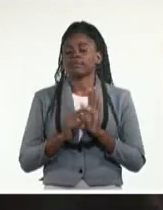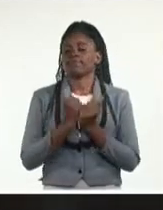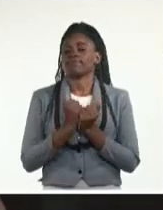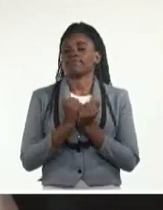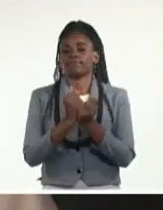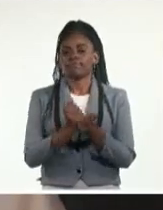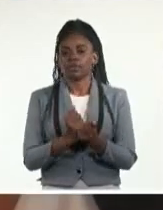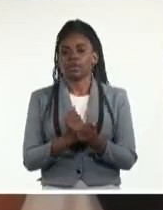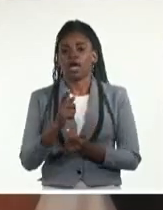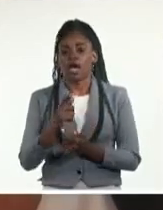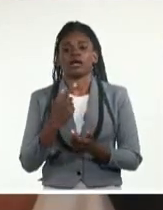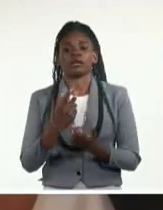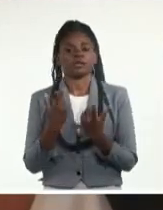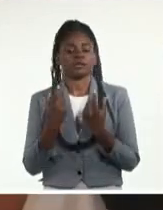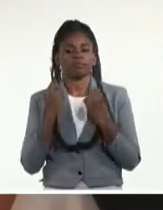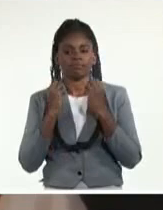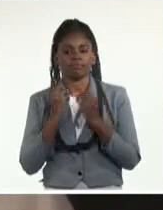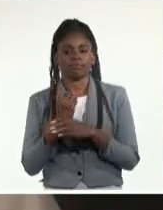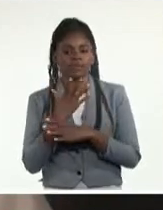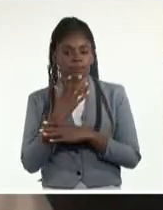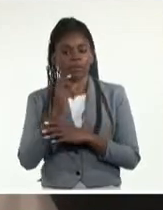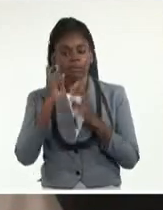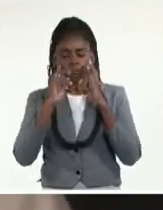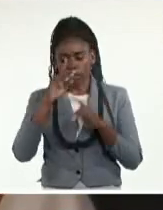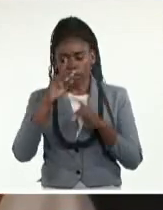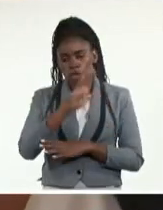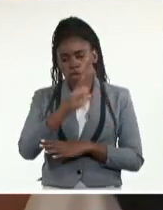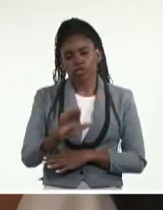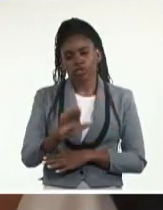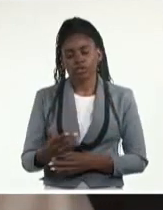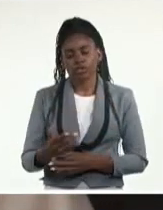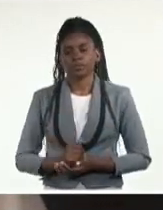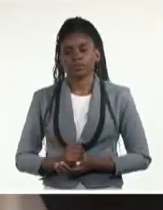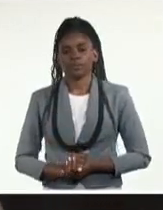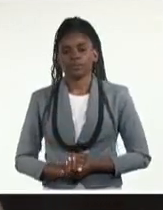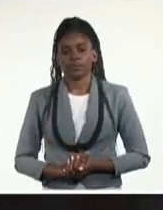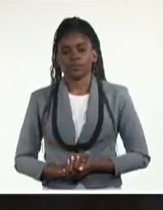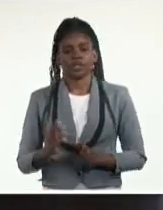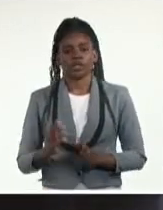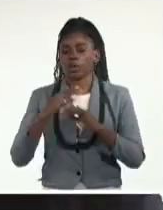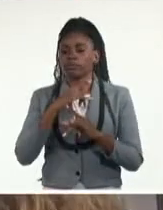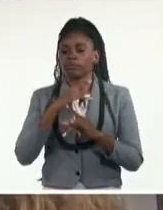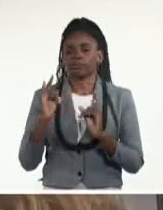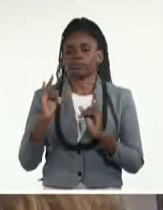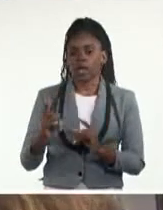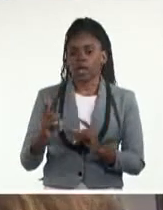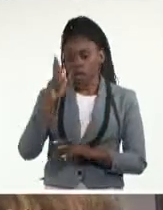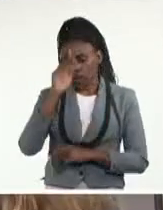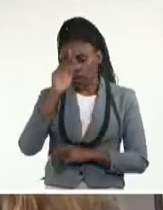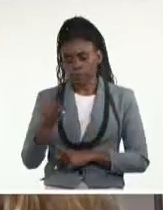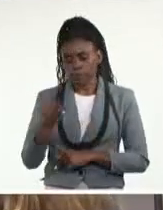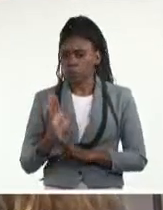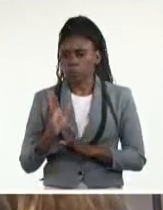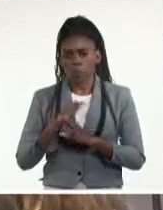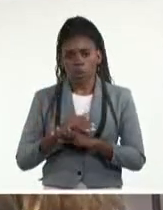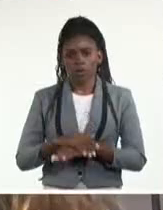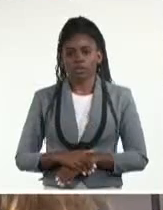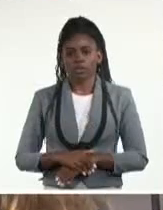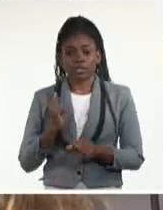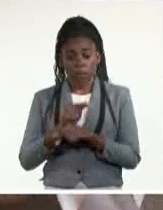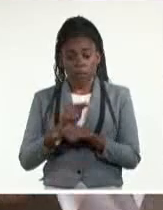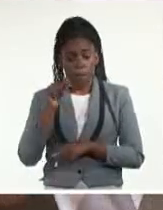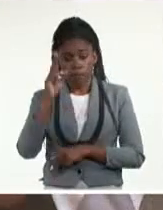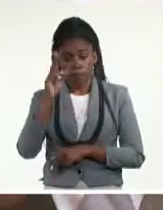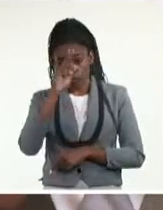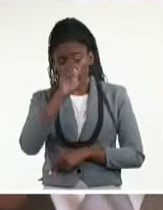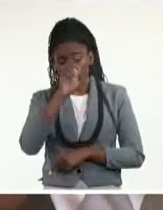la unidad de cuidado, que es la que define prácticamente nuestro indicador de mortalidad en el hospital. Trabajadores de la institución